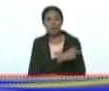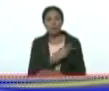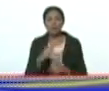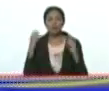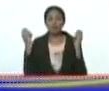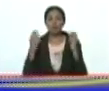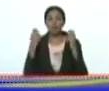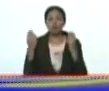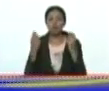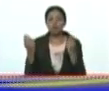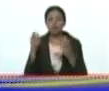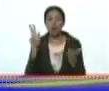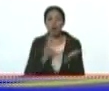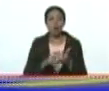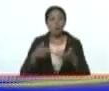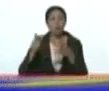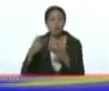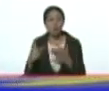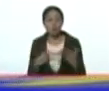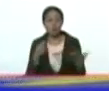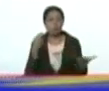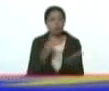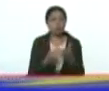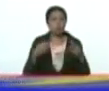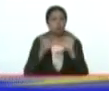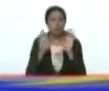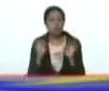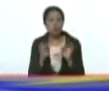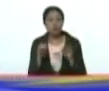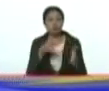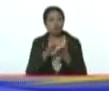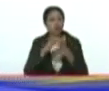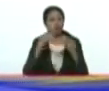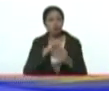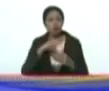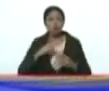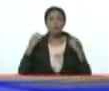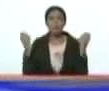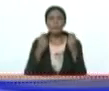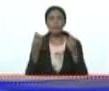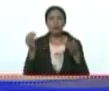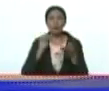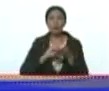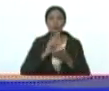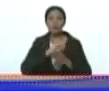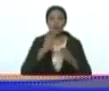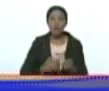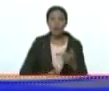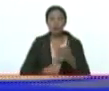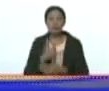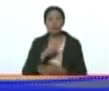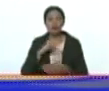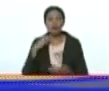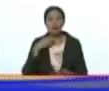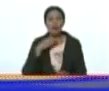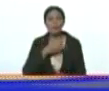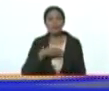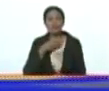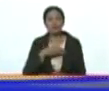hospital, con aprobación de recursos, pero sobre todo vamos a hacer un relanzamiento muy poderoso, muy fuerte de la misión